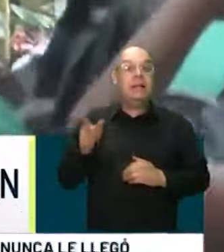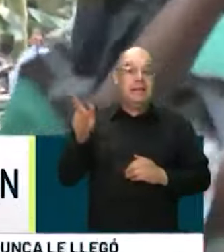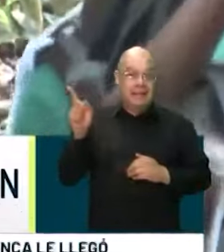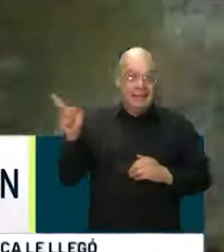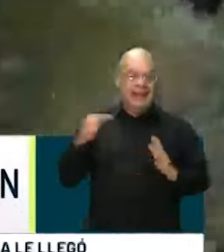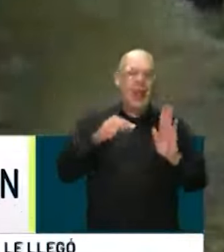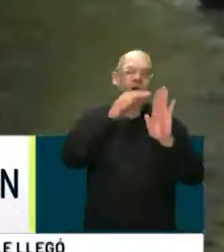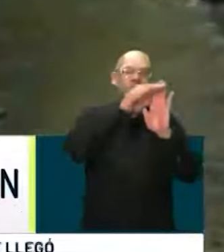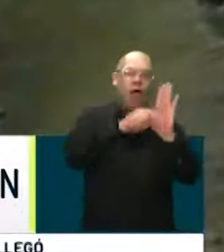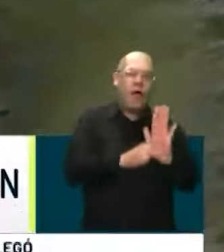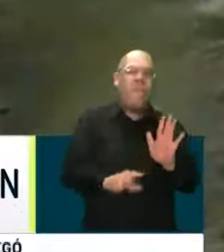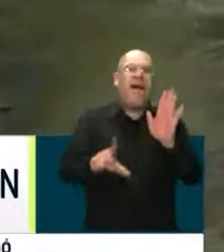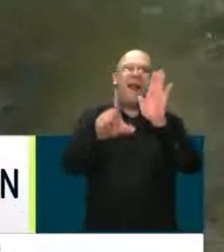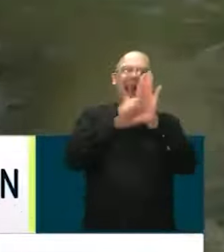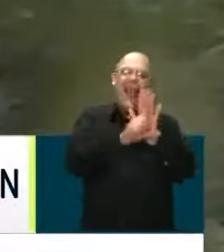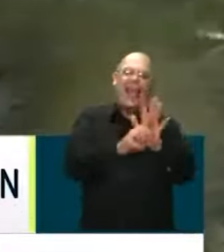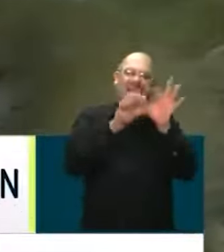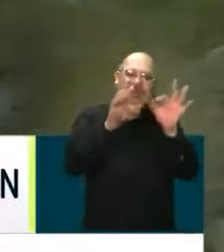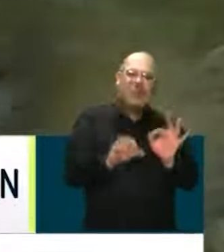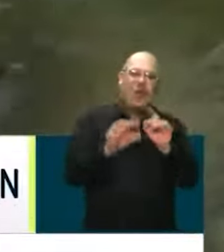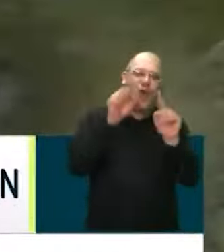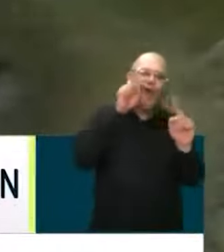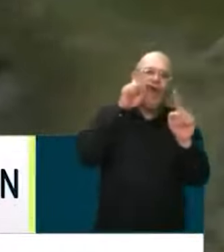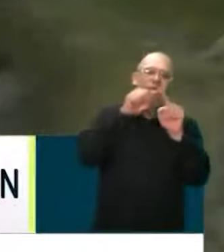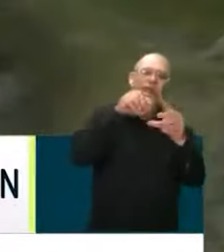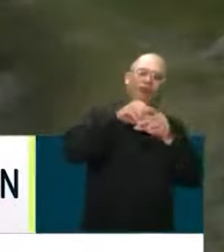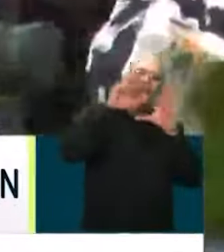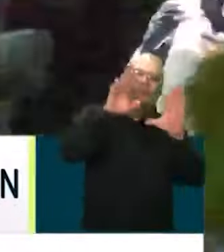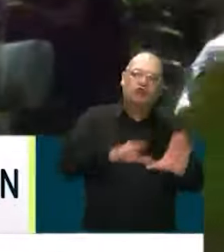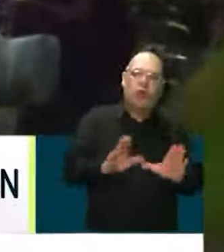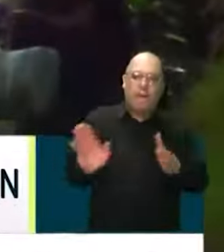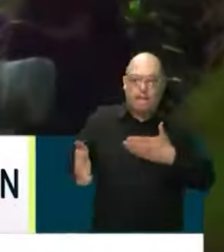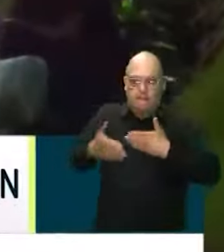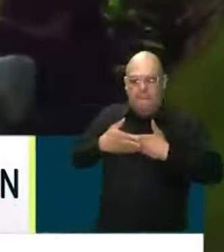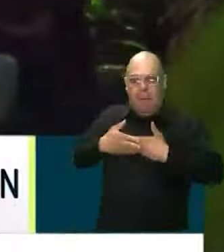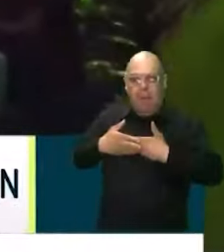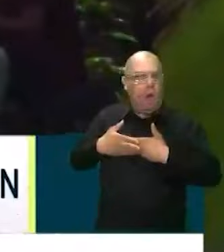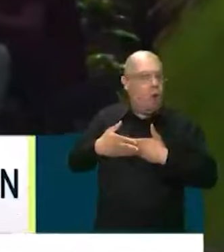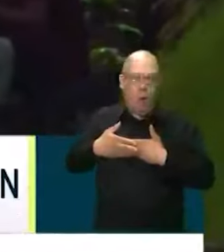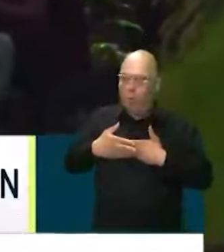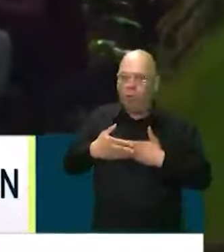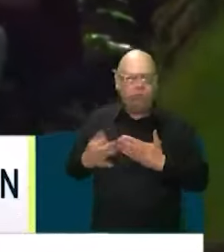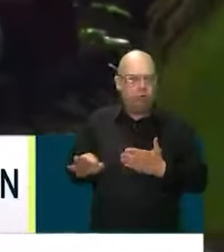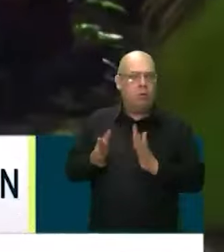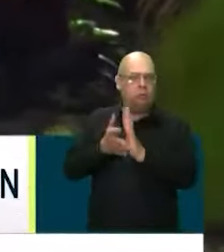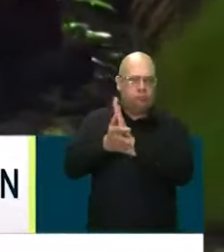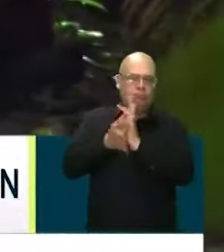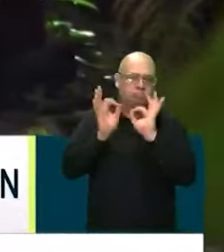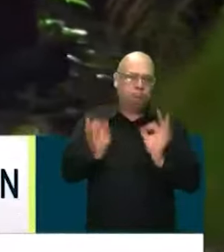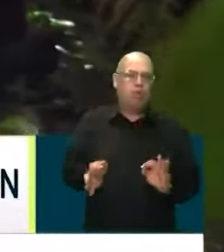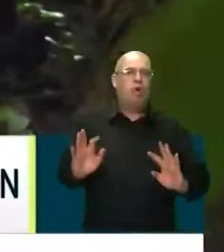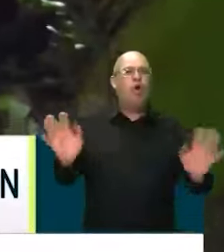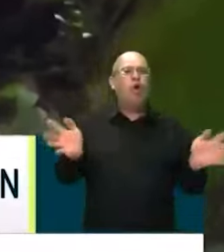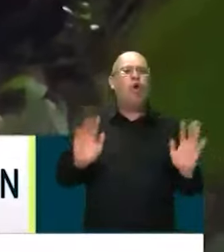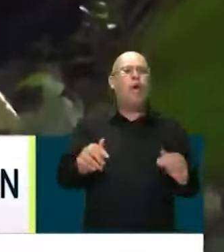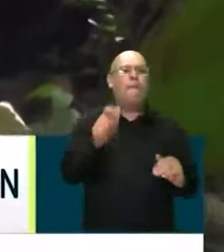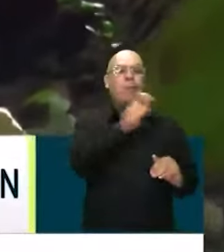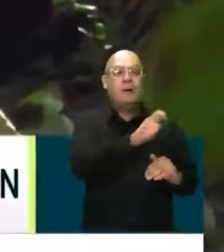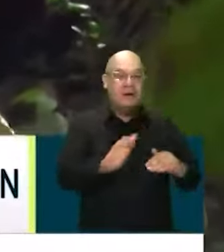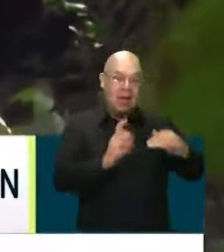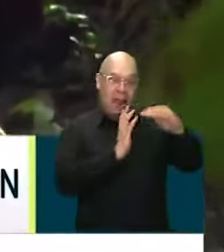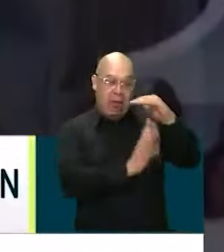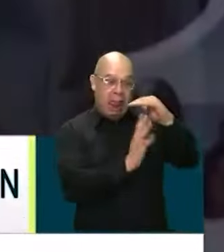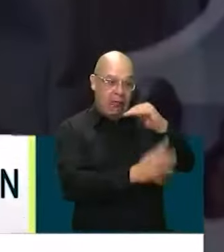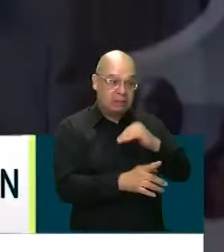leyes no estará enfocado únicamente en cerrar el tapón del Darién tal como lo ha prometido sino en devolver a quienes por allí intenten